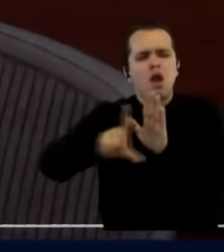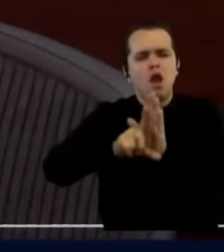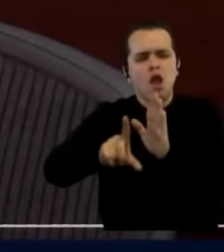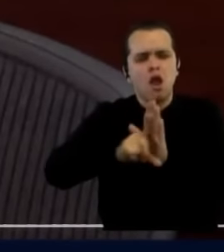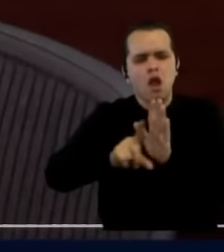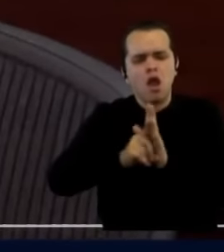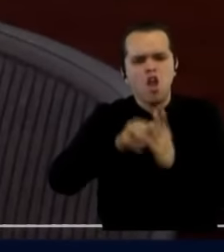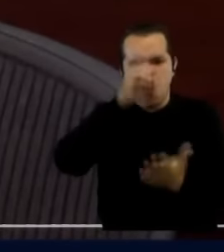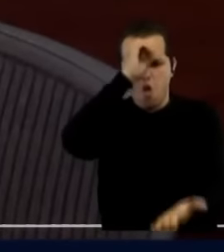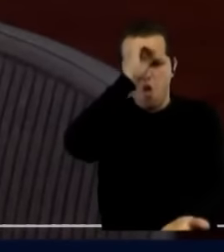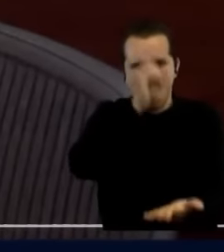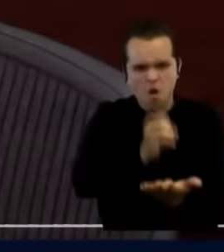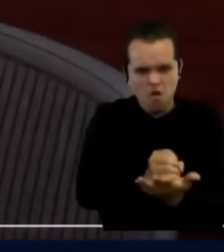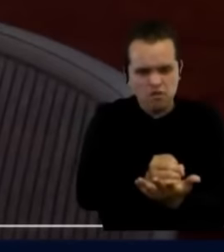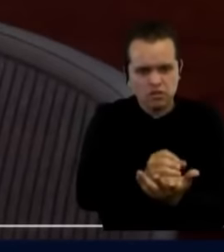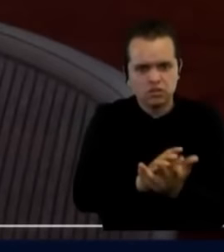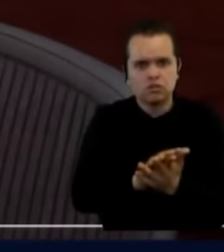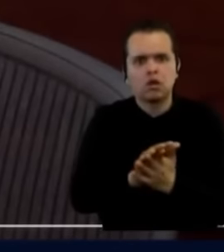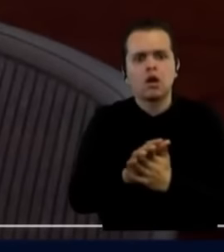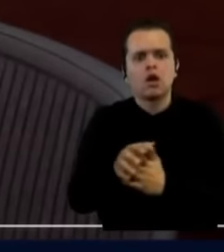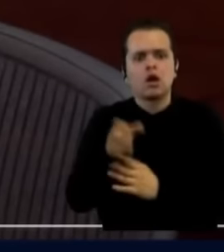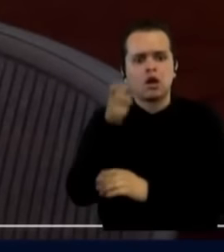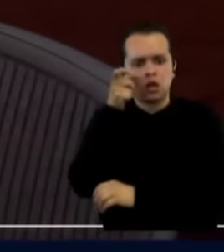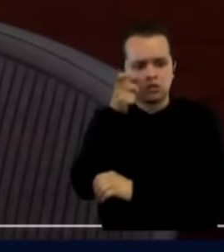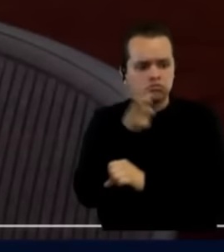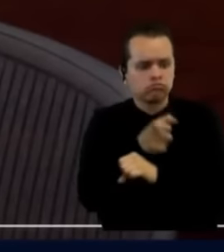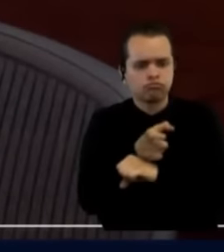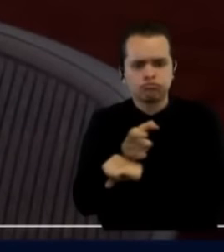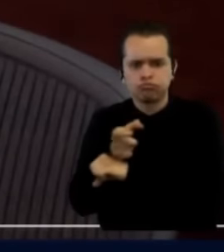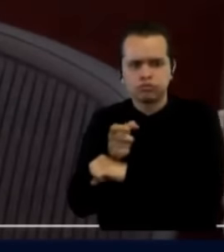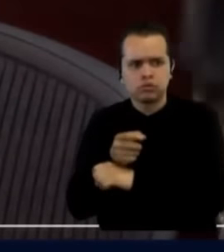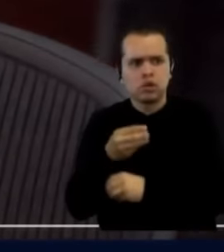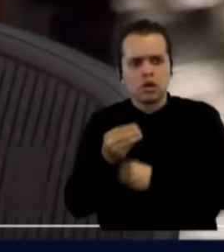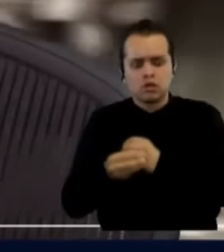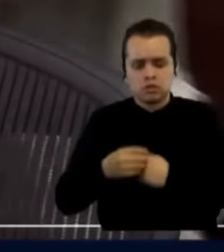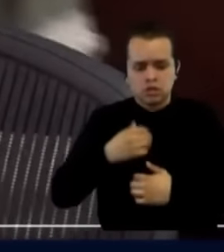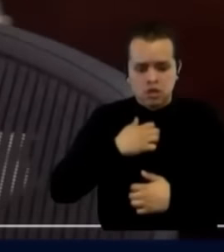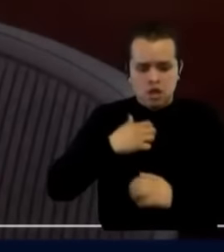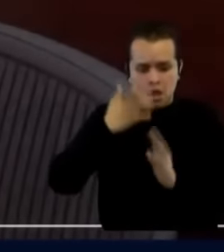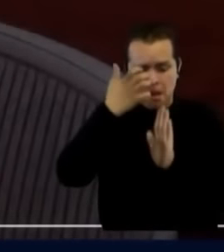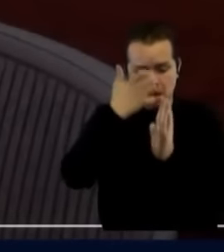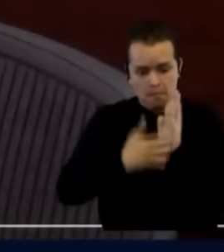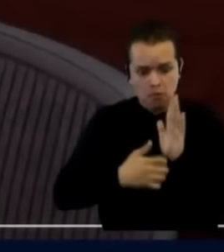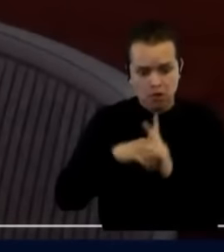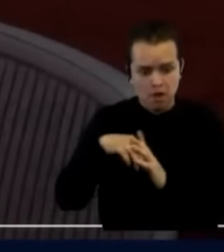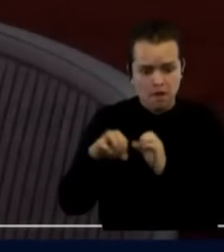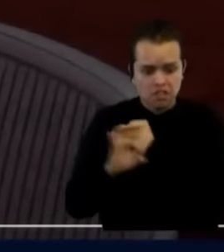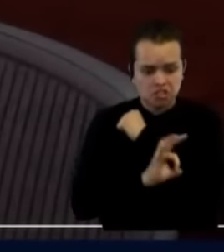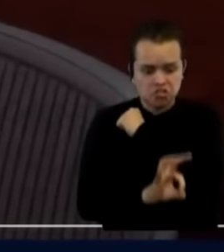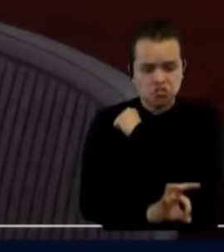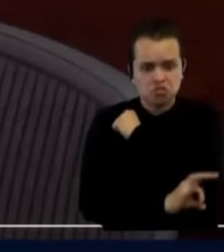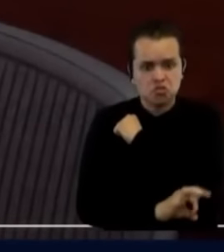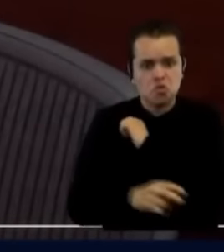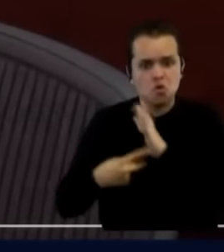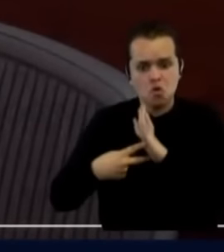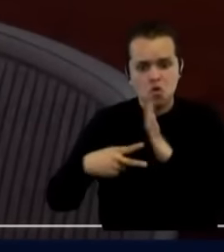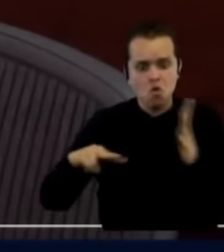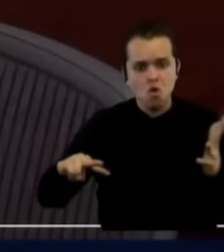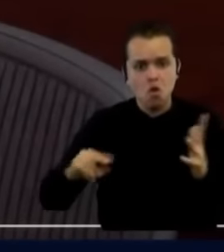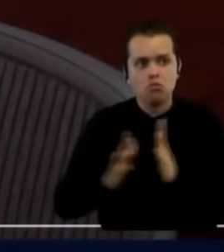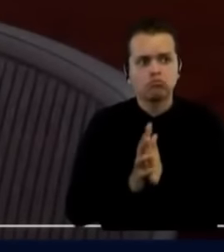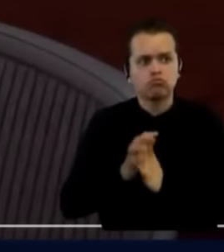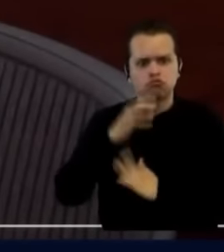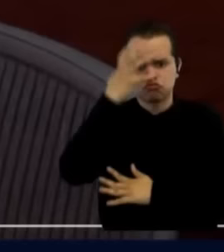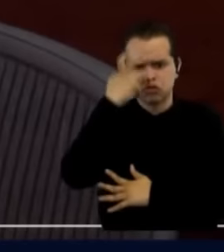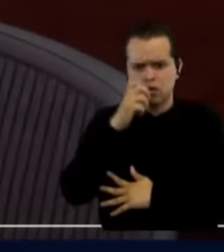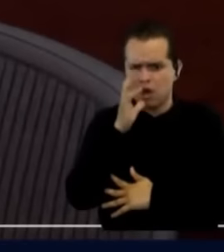donde se obliga a los vigilantes a hacerse pruebas psicotécnicas, pruebas que no